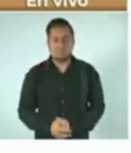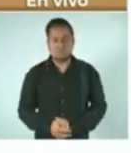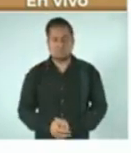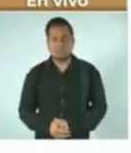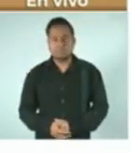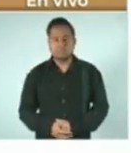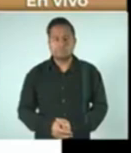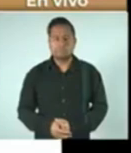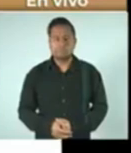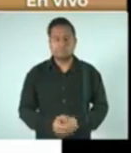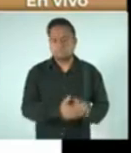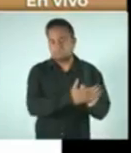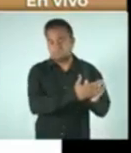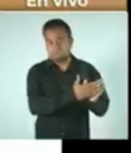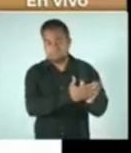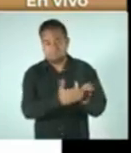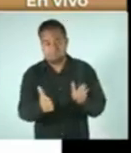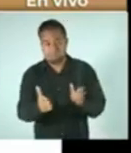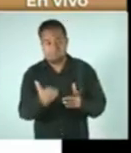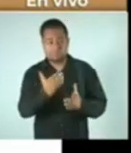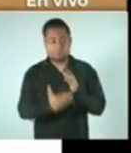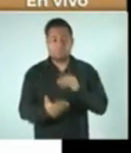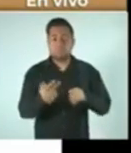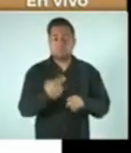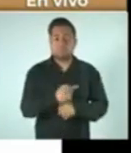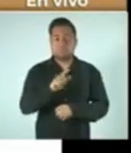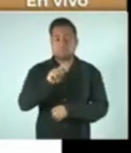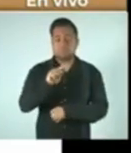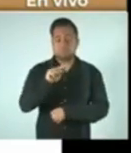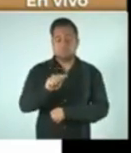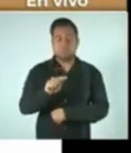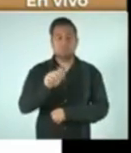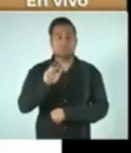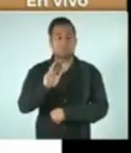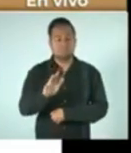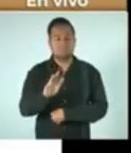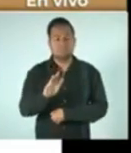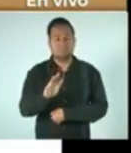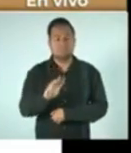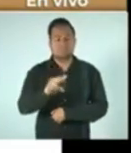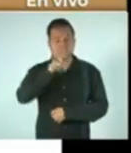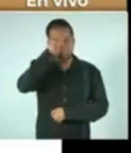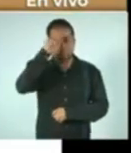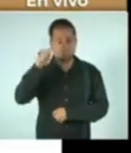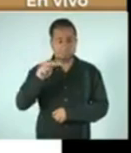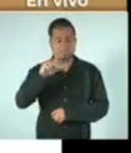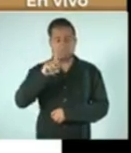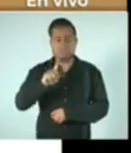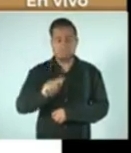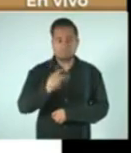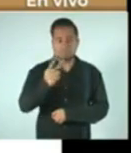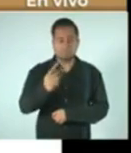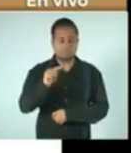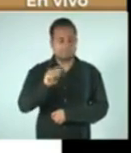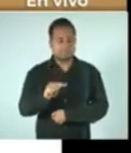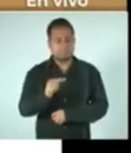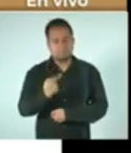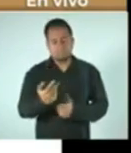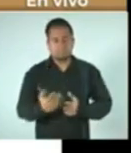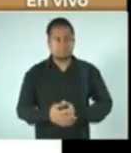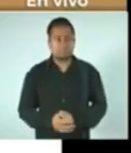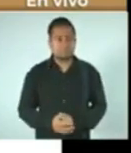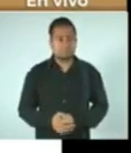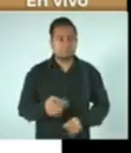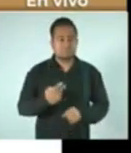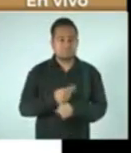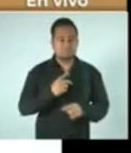Y en este periodo estamos en 70.5 y Nayarit en 78.9. Entonces, sí hay